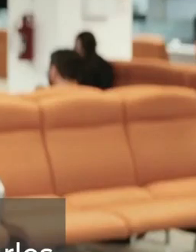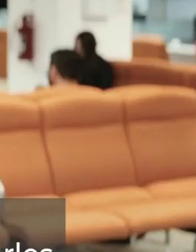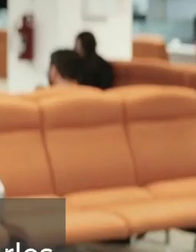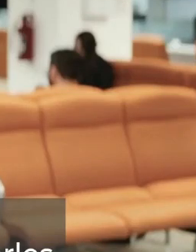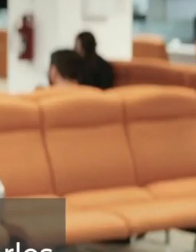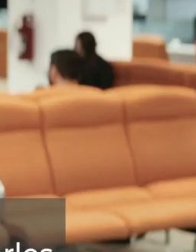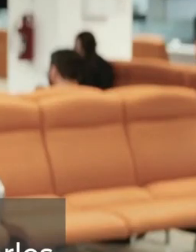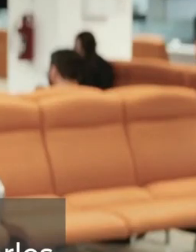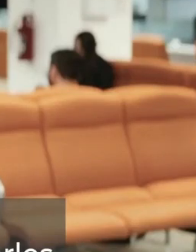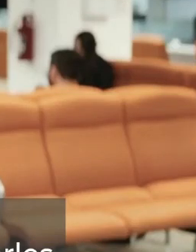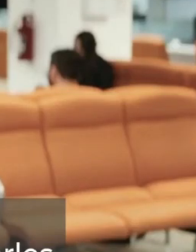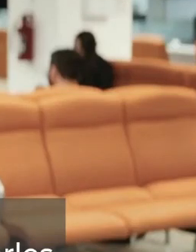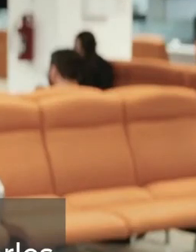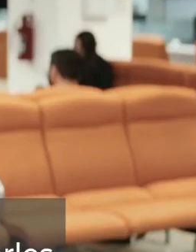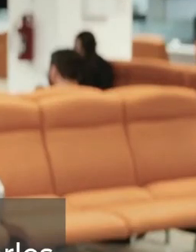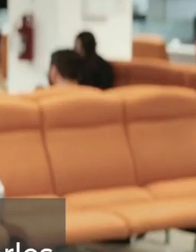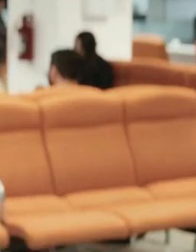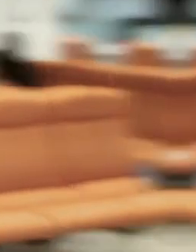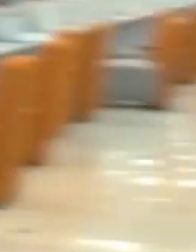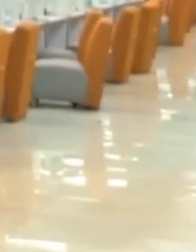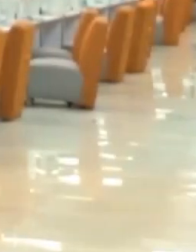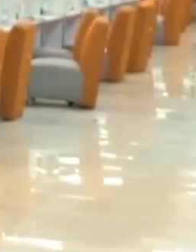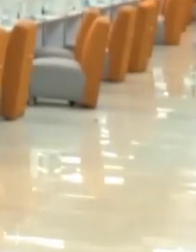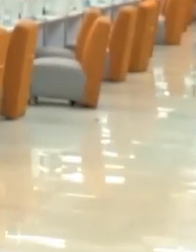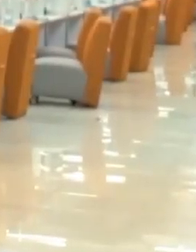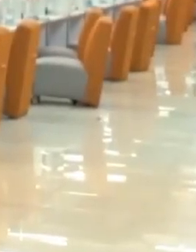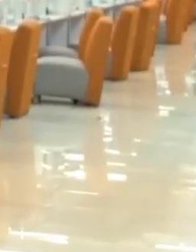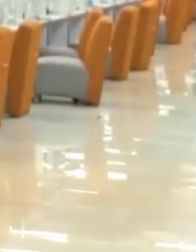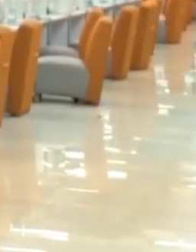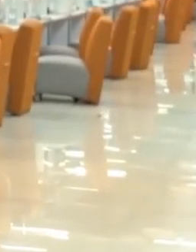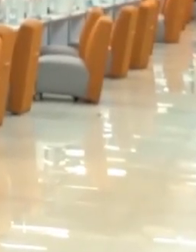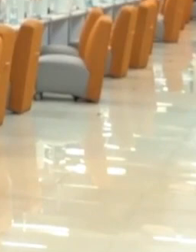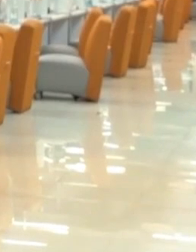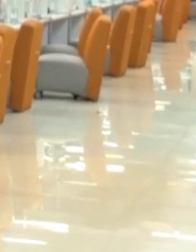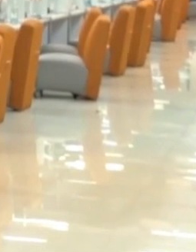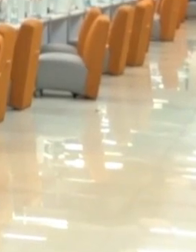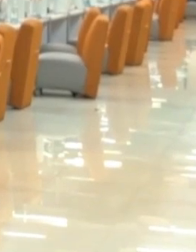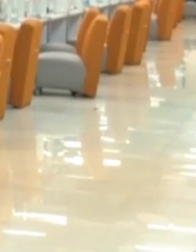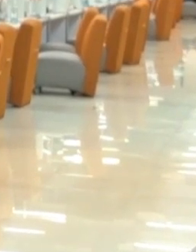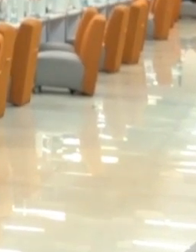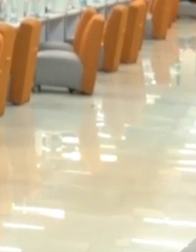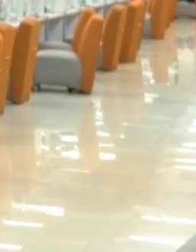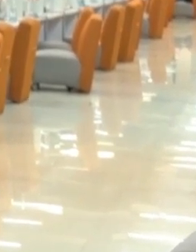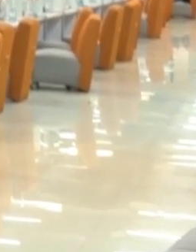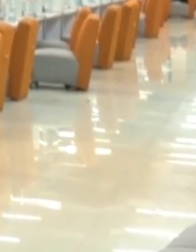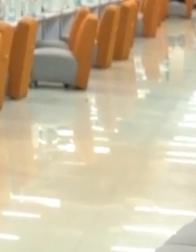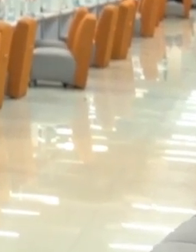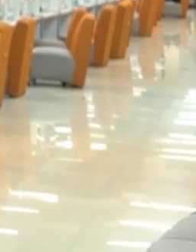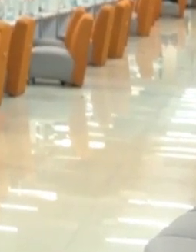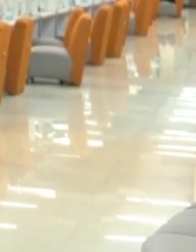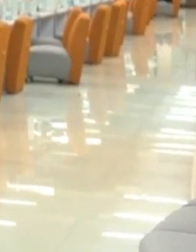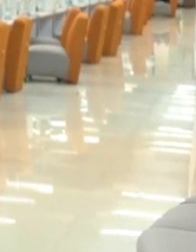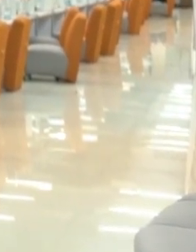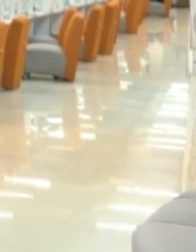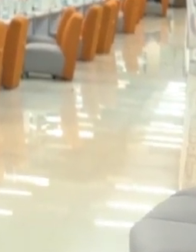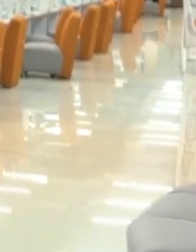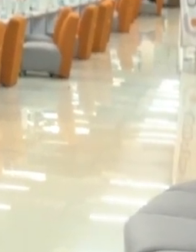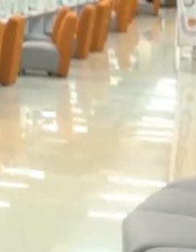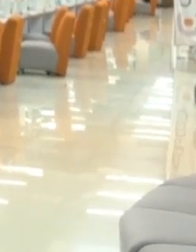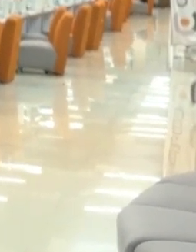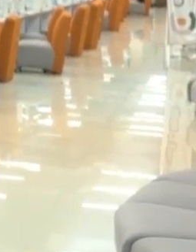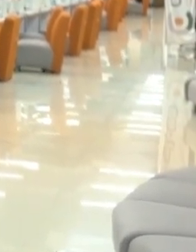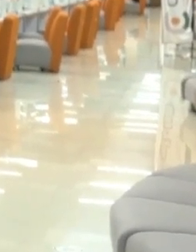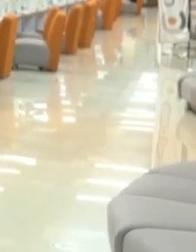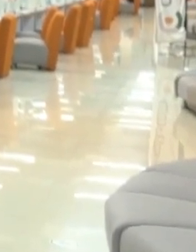farmacias, médicos y pacientes dejen de comprarlos. Aumentamos e intensificamos en todo el territorio nacional las verificaciones